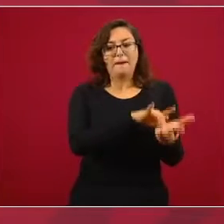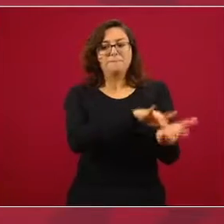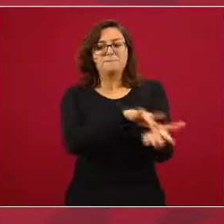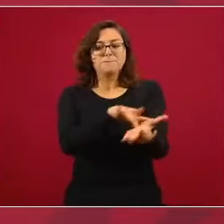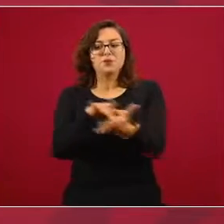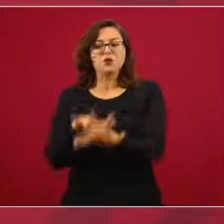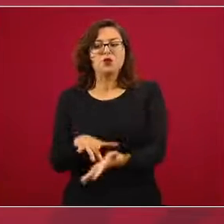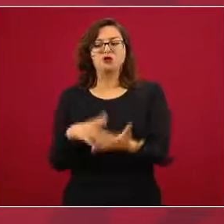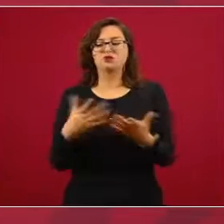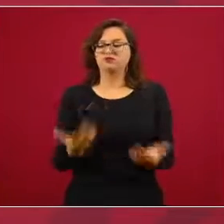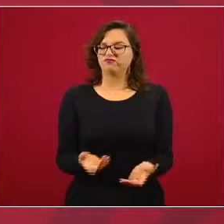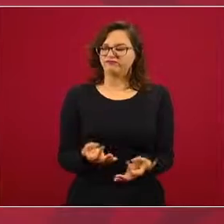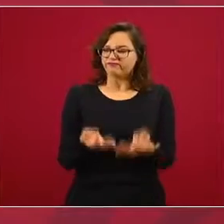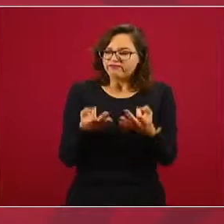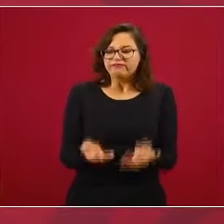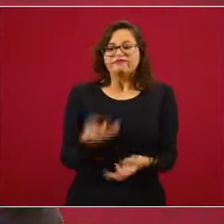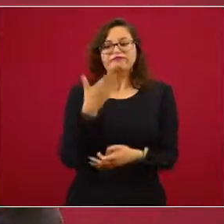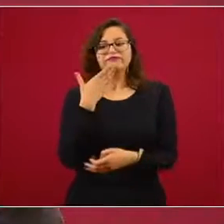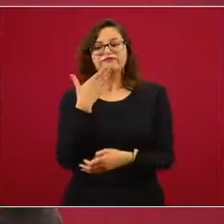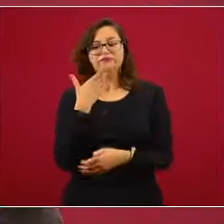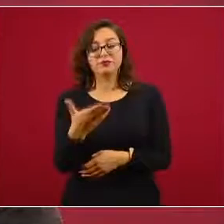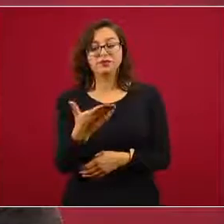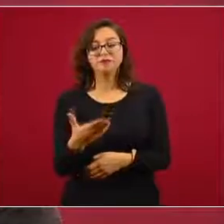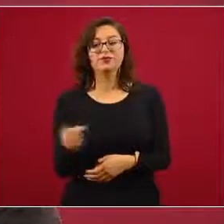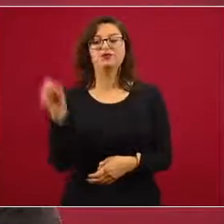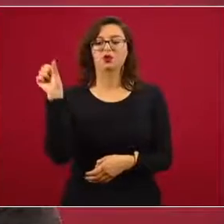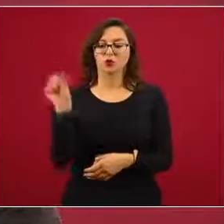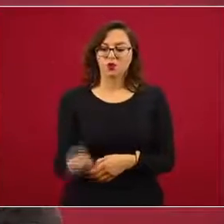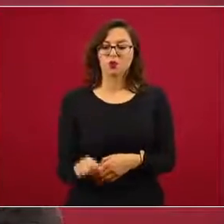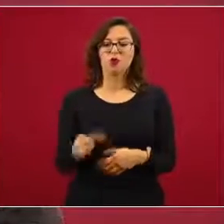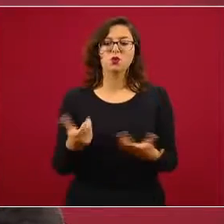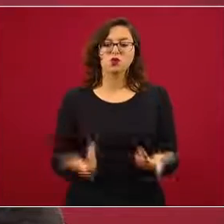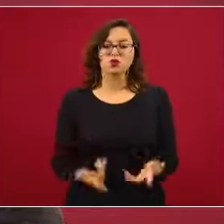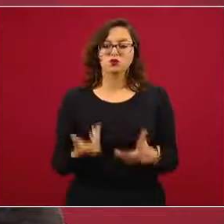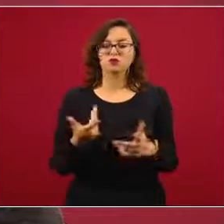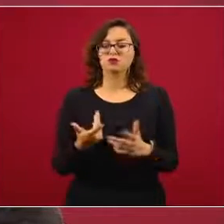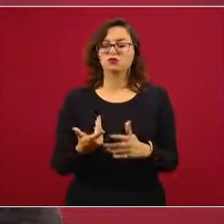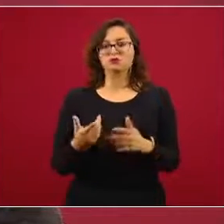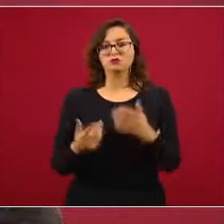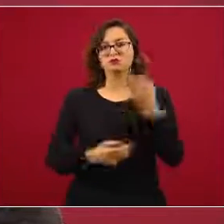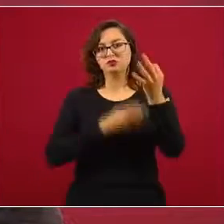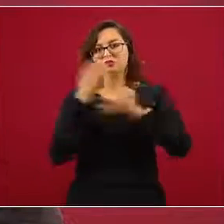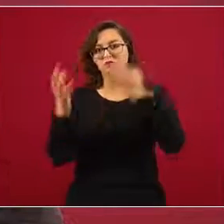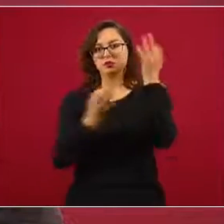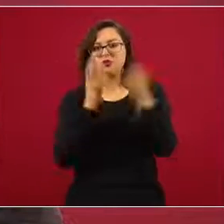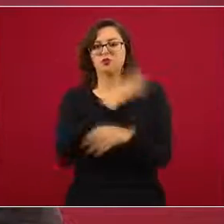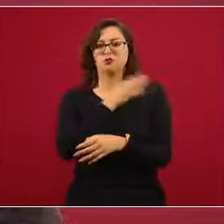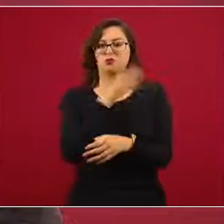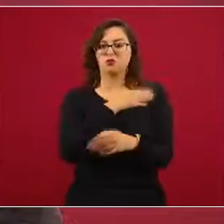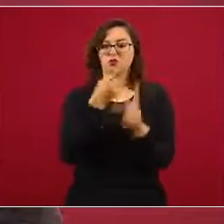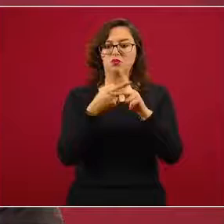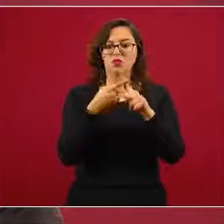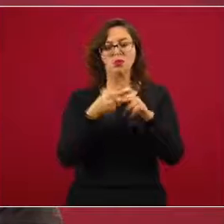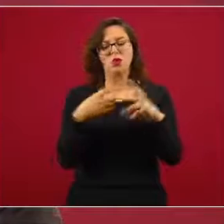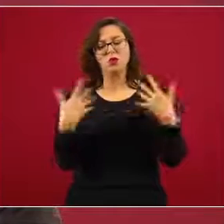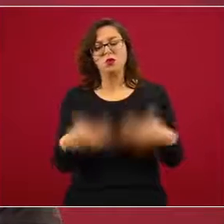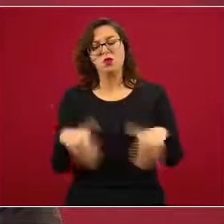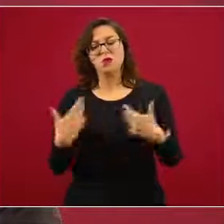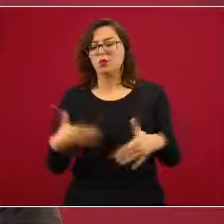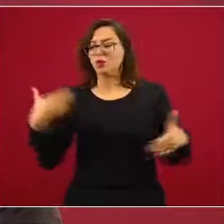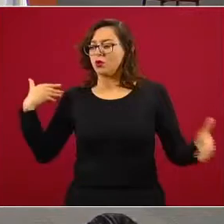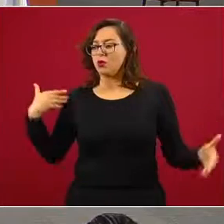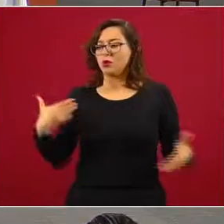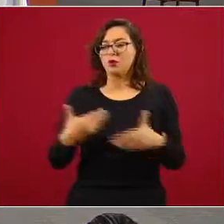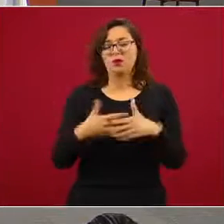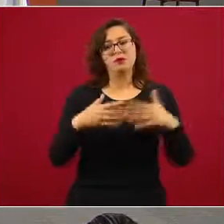de disciplina que ha logrado que tengamos hoy estas cifras tan importantes y tan esperadas en muchos